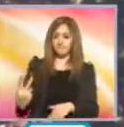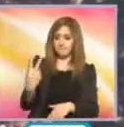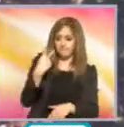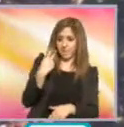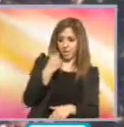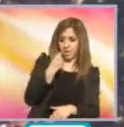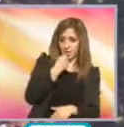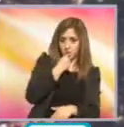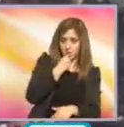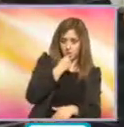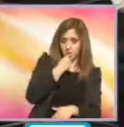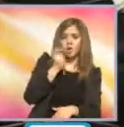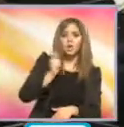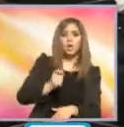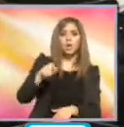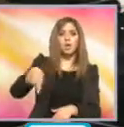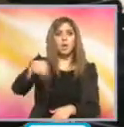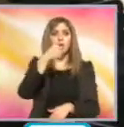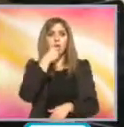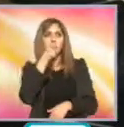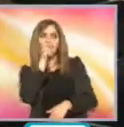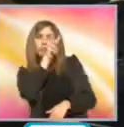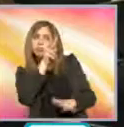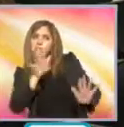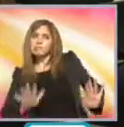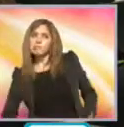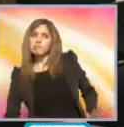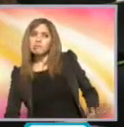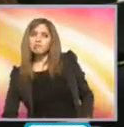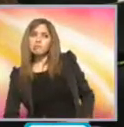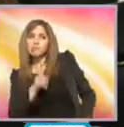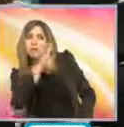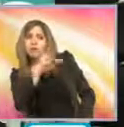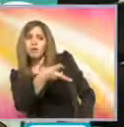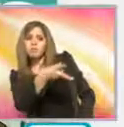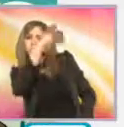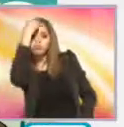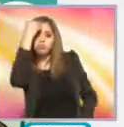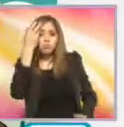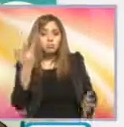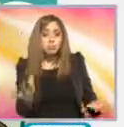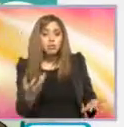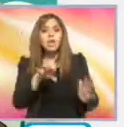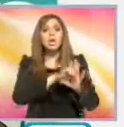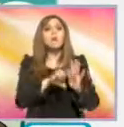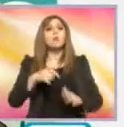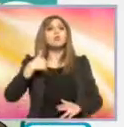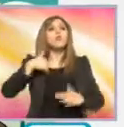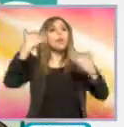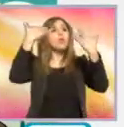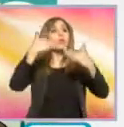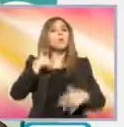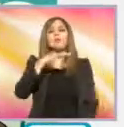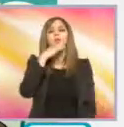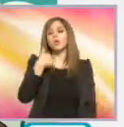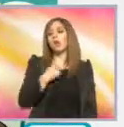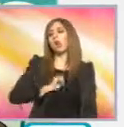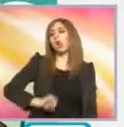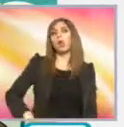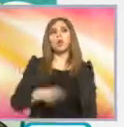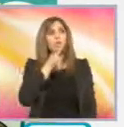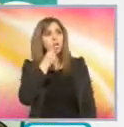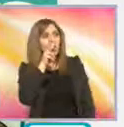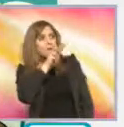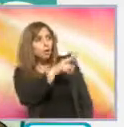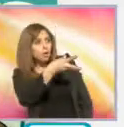ejemplo de adulto posible. Sí. Más me vale actuar responsable, Claro. ¿no? Sí, no Así vas a tirar la basura frente de un niño, ¿no? O hacer algo que pues, él me está viendo. Y sí,